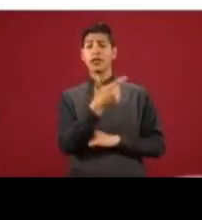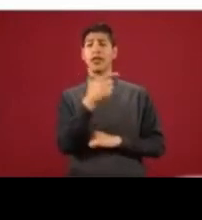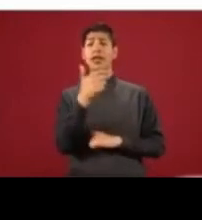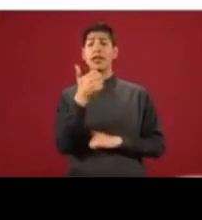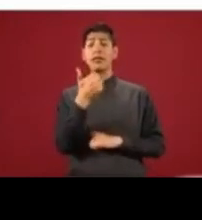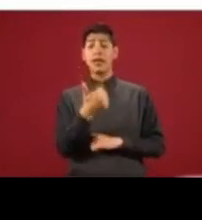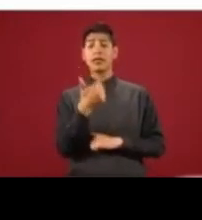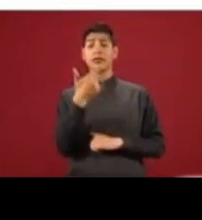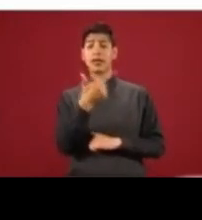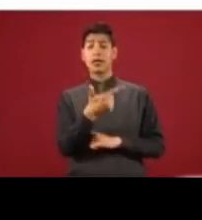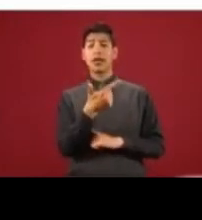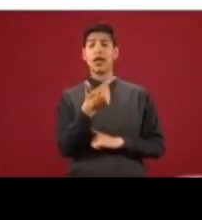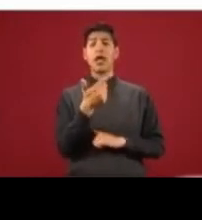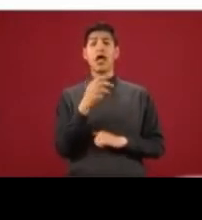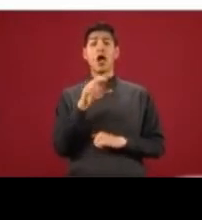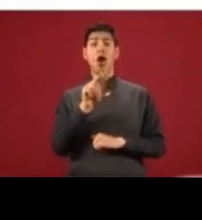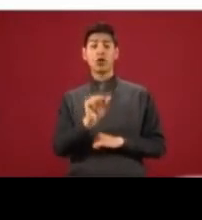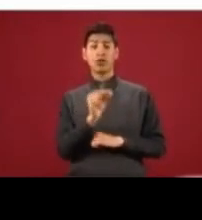800-767-8527,